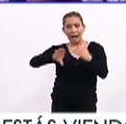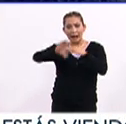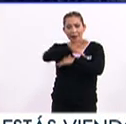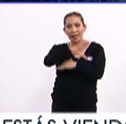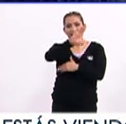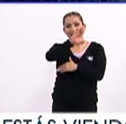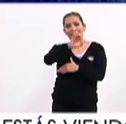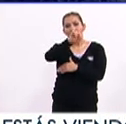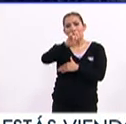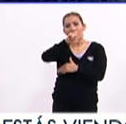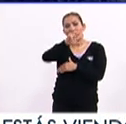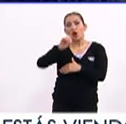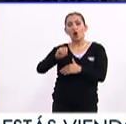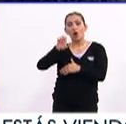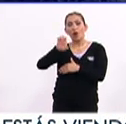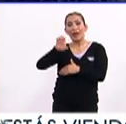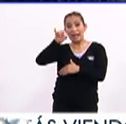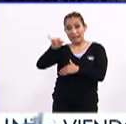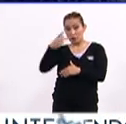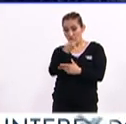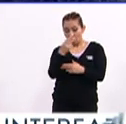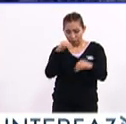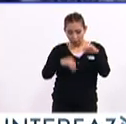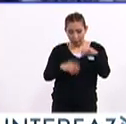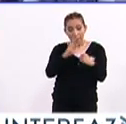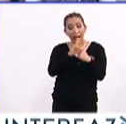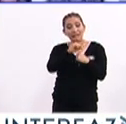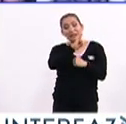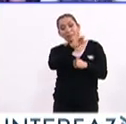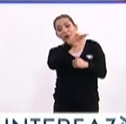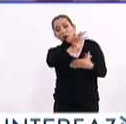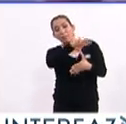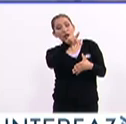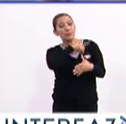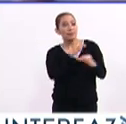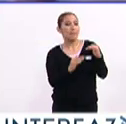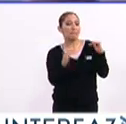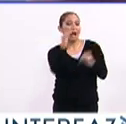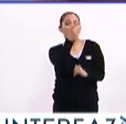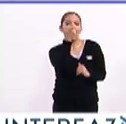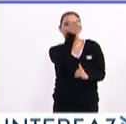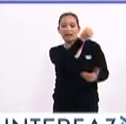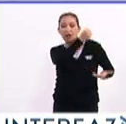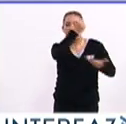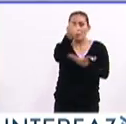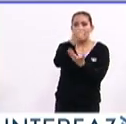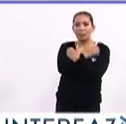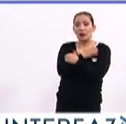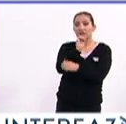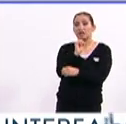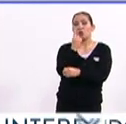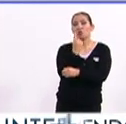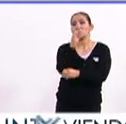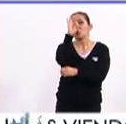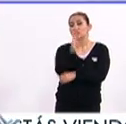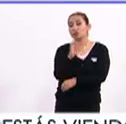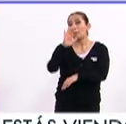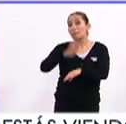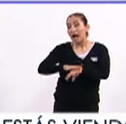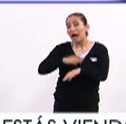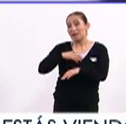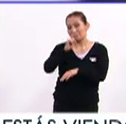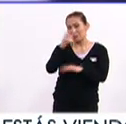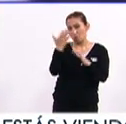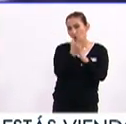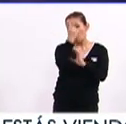Caribe, la CEPAL y la OEI, los países de Iberoamérica deberían aumentar el presupuesto educativo en un 0.1% del